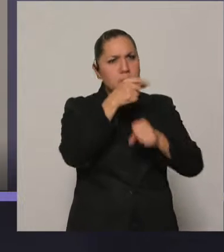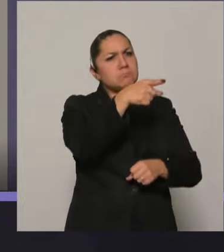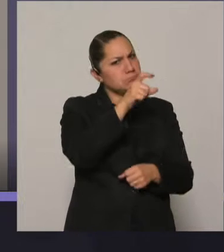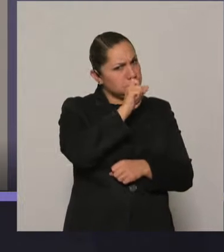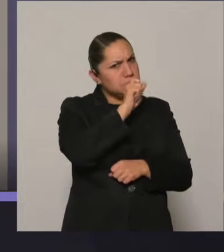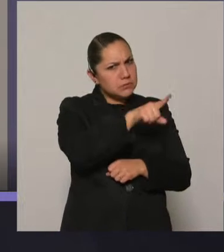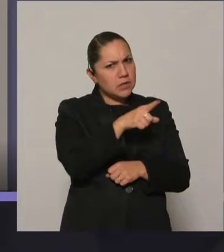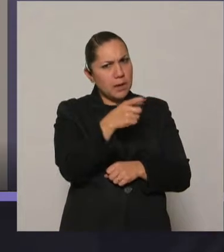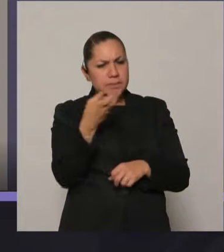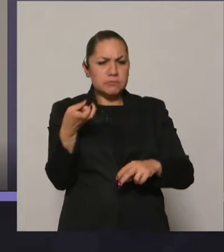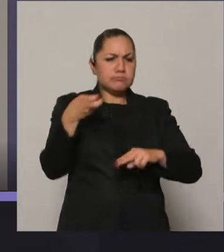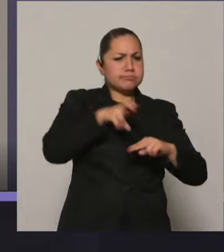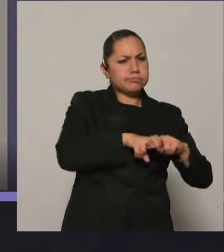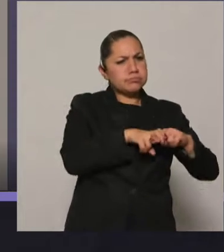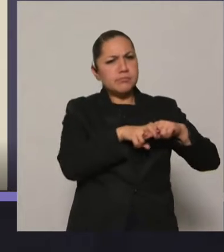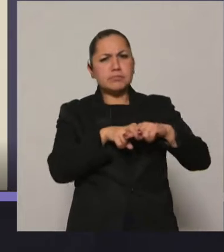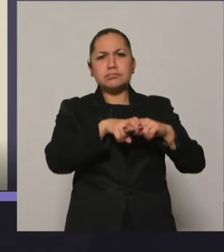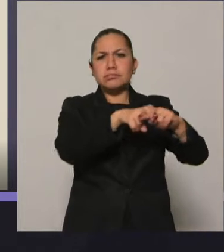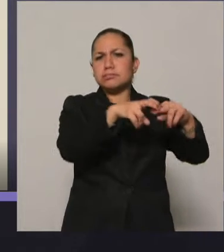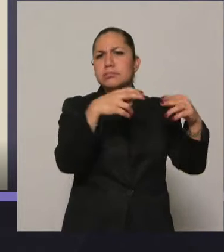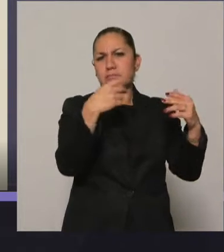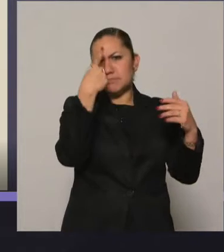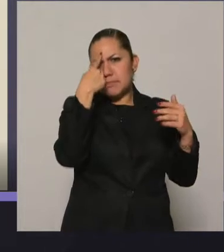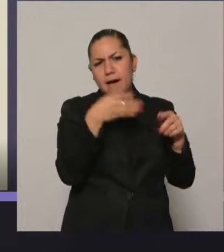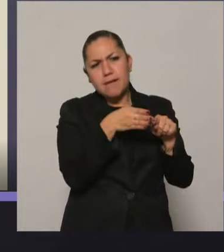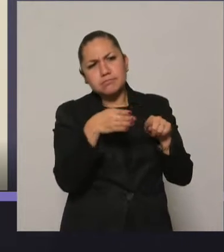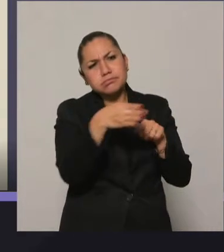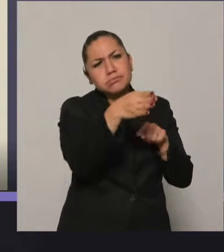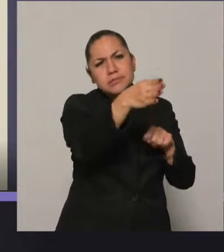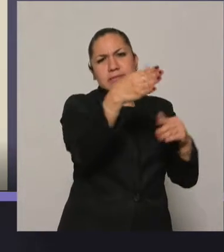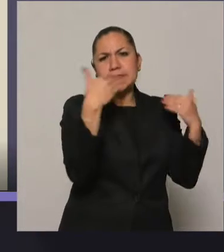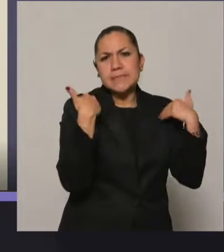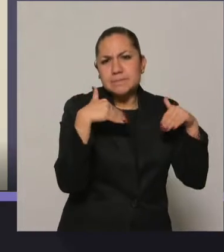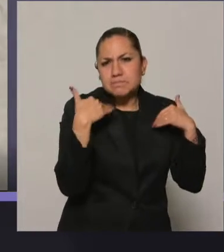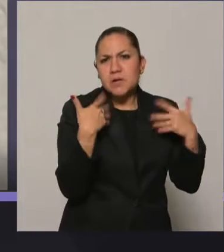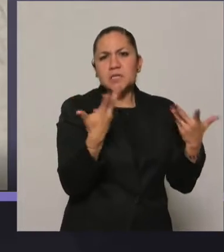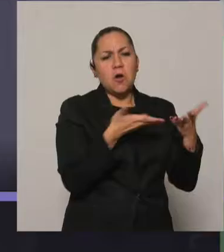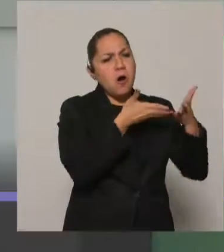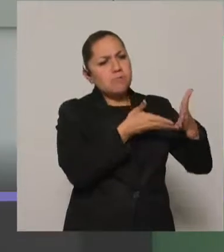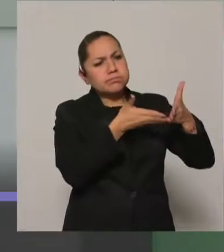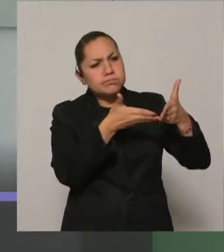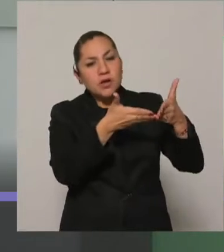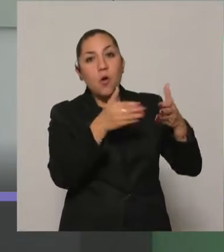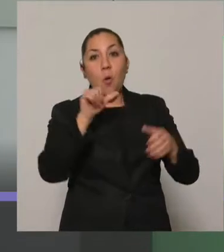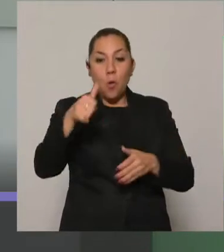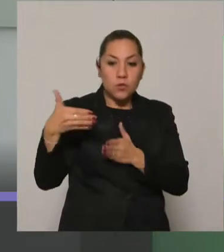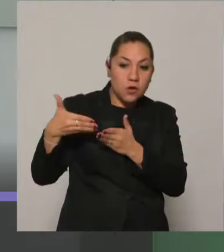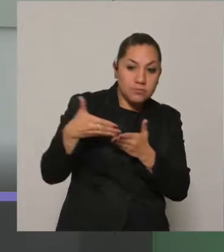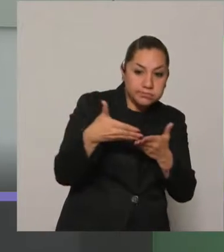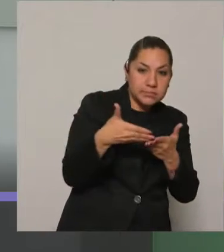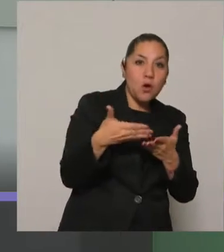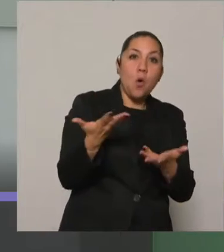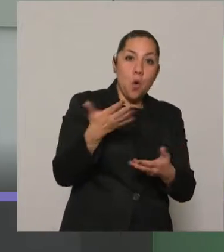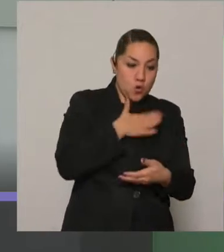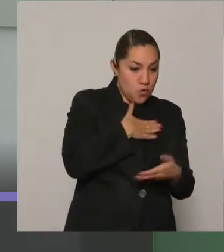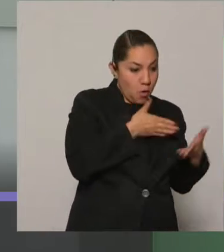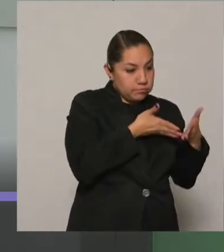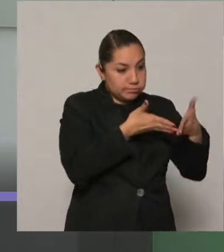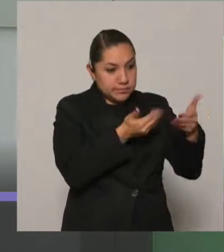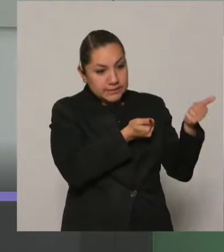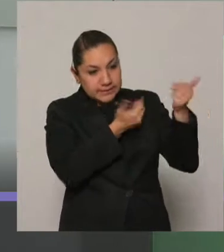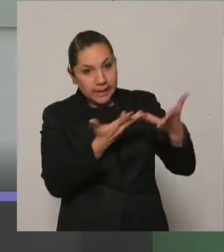recorridos. Puedes ir inclusive a algunas chinampas a colectar tu propia comida para luego prepararla ahí. Es decir, un sinfín